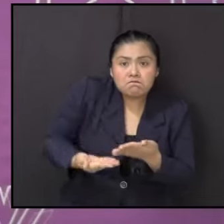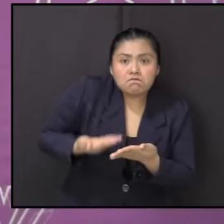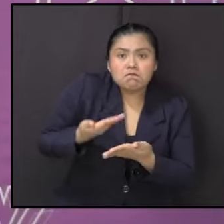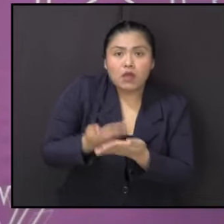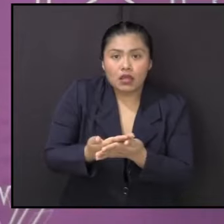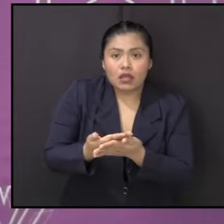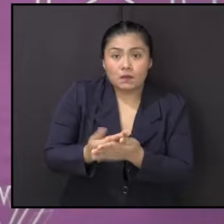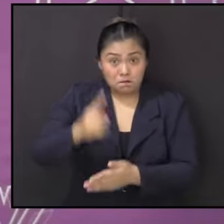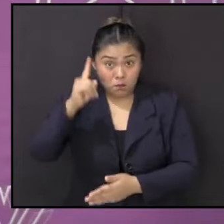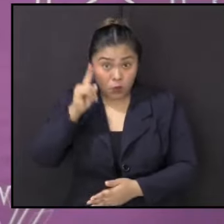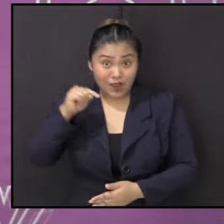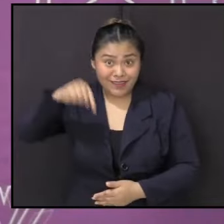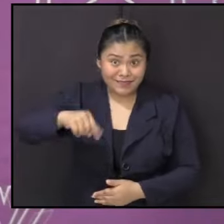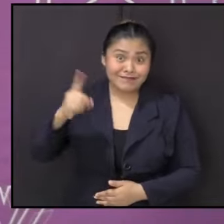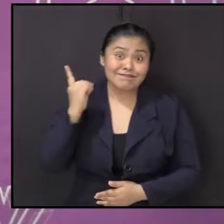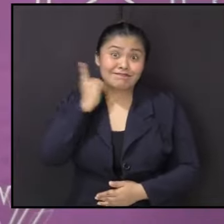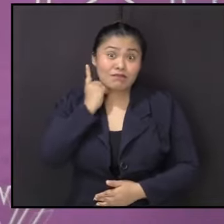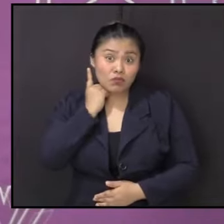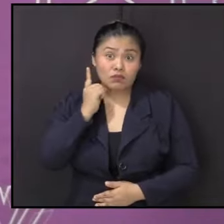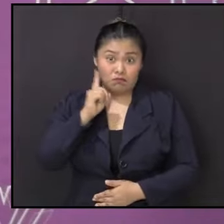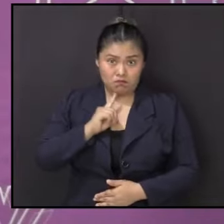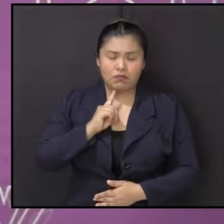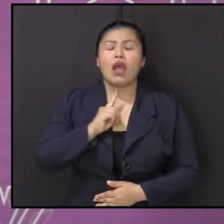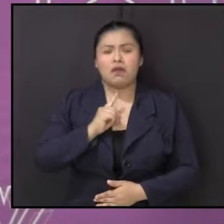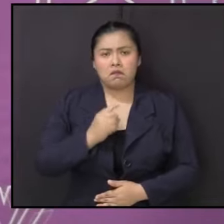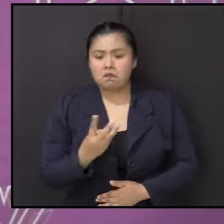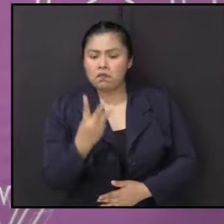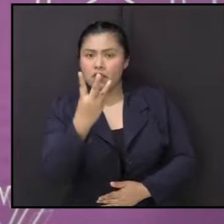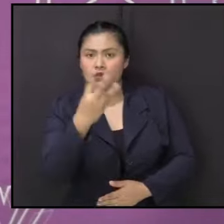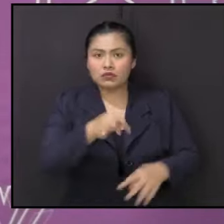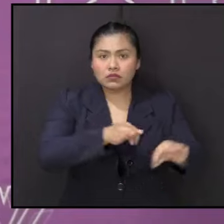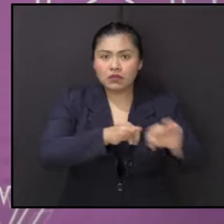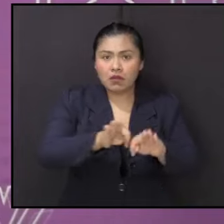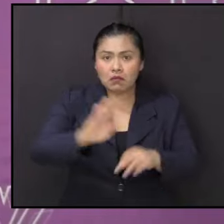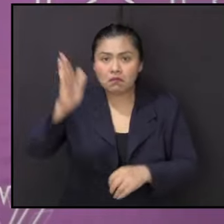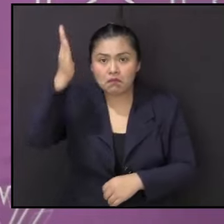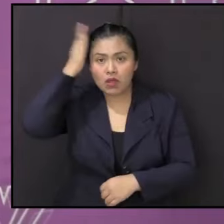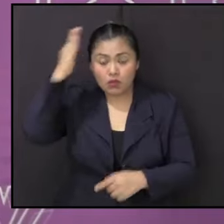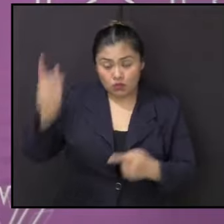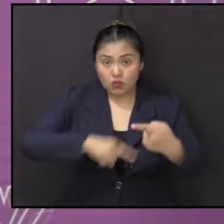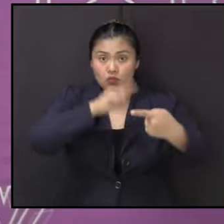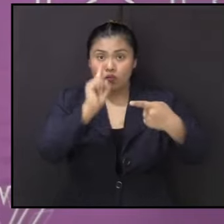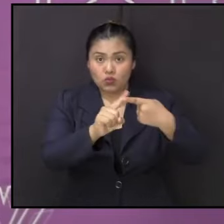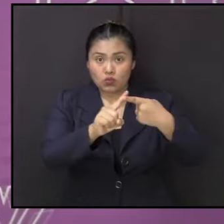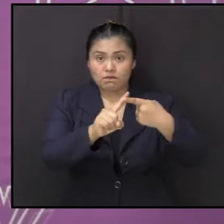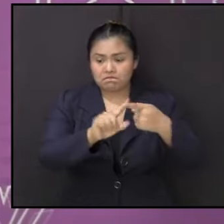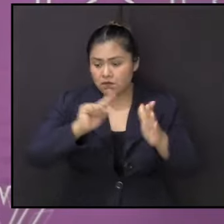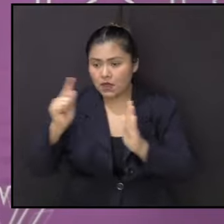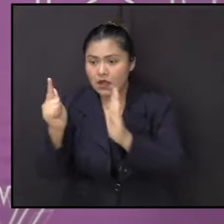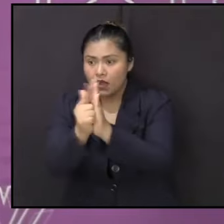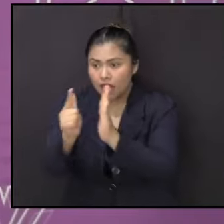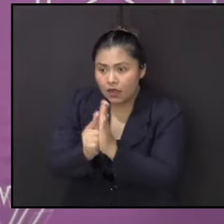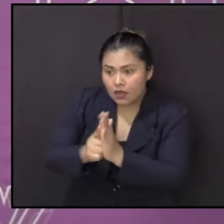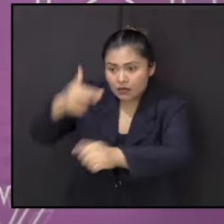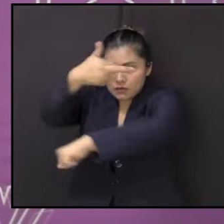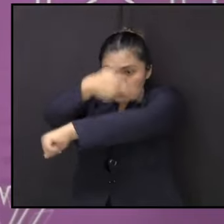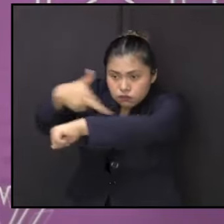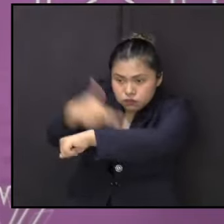en lo particular. Primero, aumentar, cambiar y modificar las leyes para que vivamos mejor.